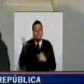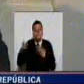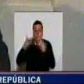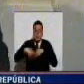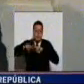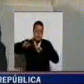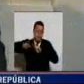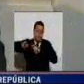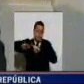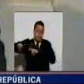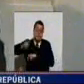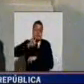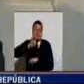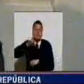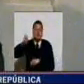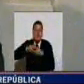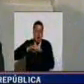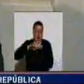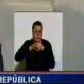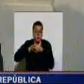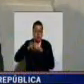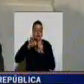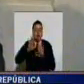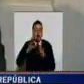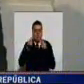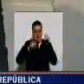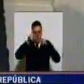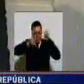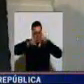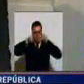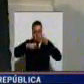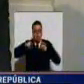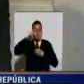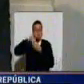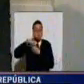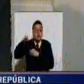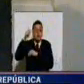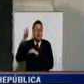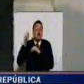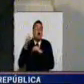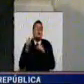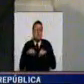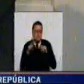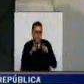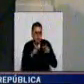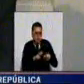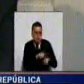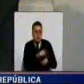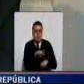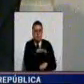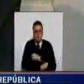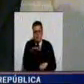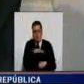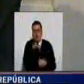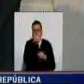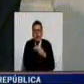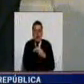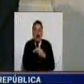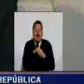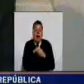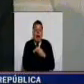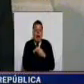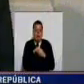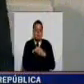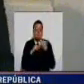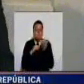en Estados Unidos por la Comisión de Valores de ese país y investigada por el Departamento de Estado de los Estados Unidos